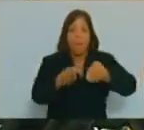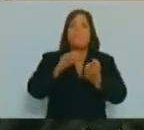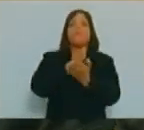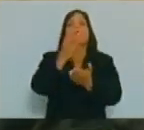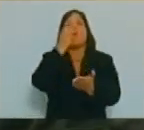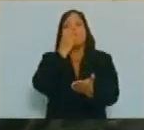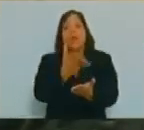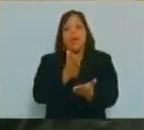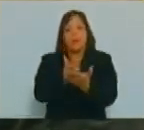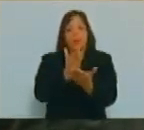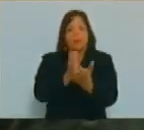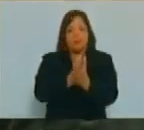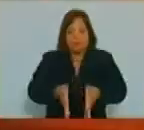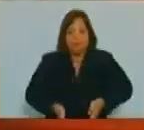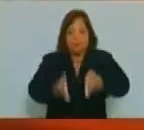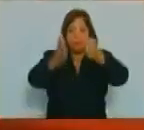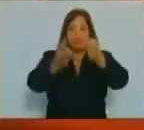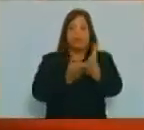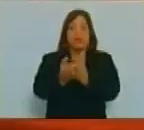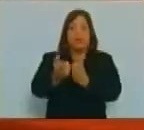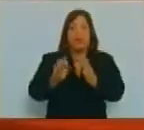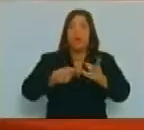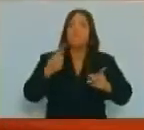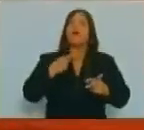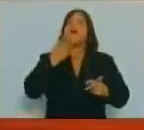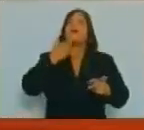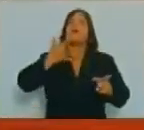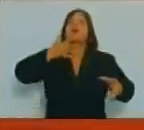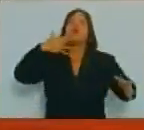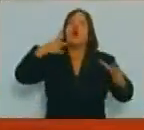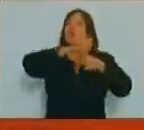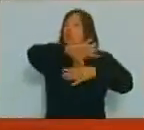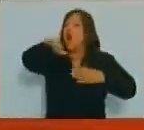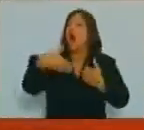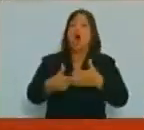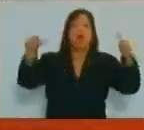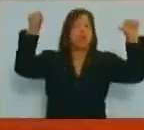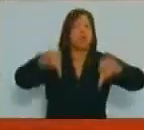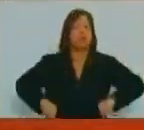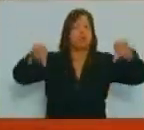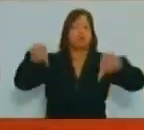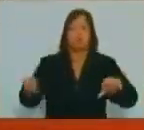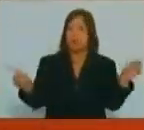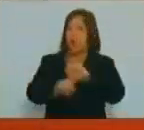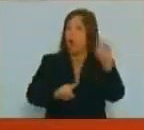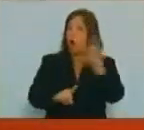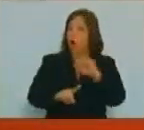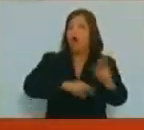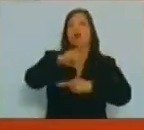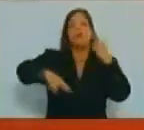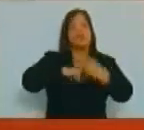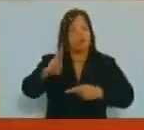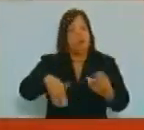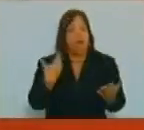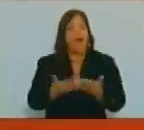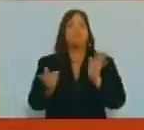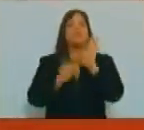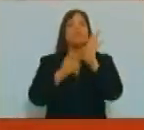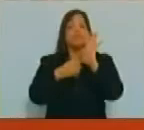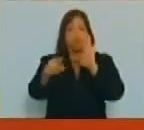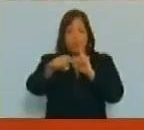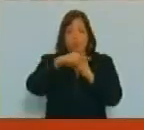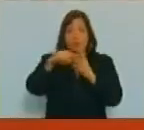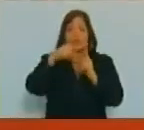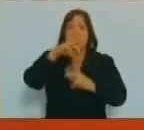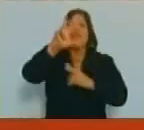bien pero eso lo puedes conocer el enorme esfuerzo que ha hecho la revolución bolivariana en